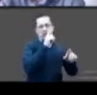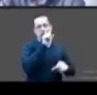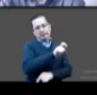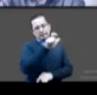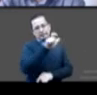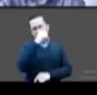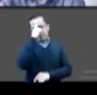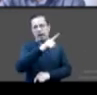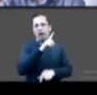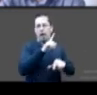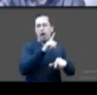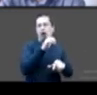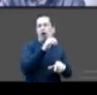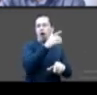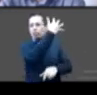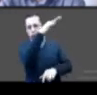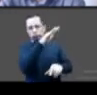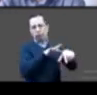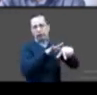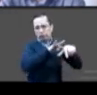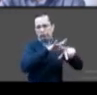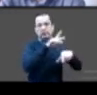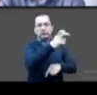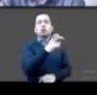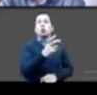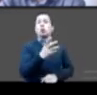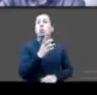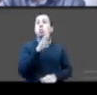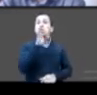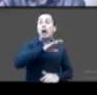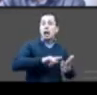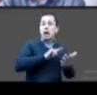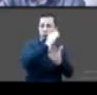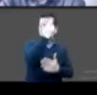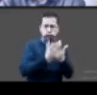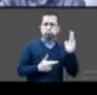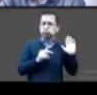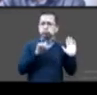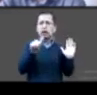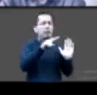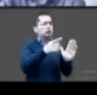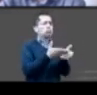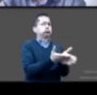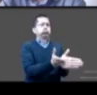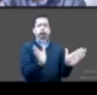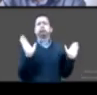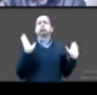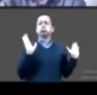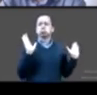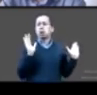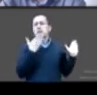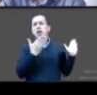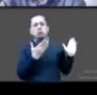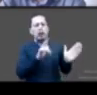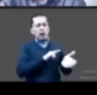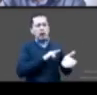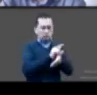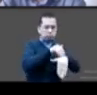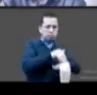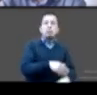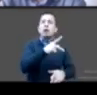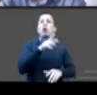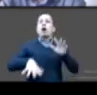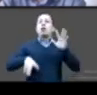pornografía están abiertos al público en general. Uno accede a ellos y al acceder a ellos, en